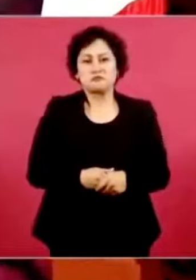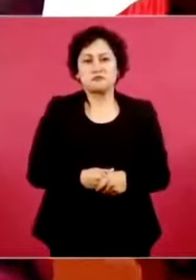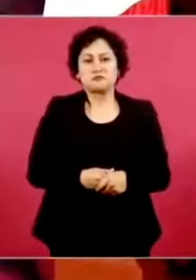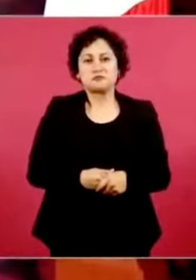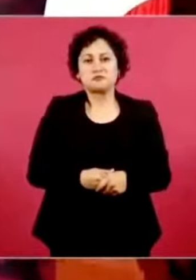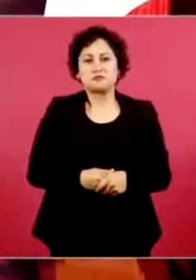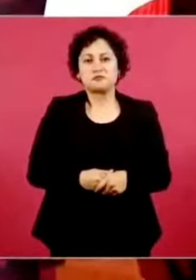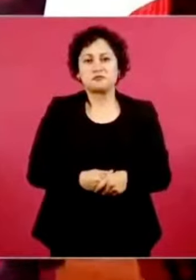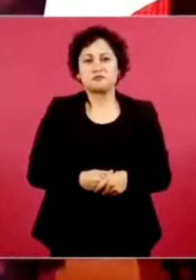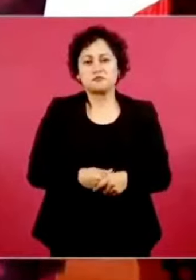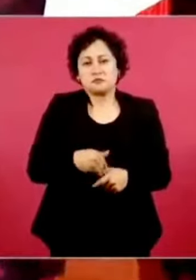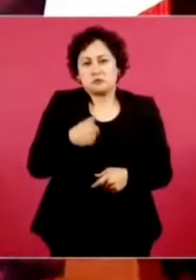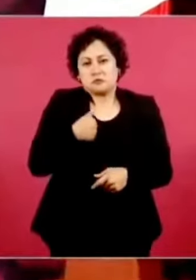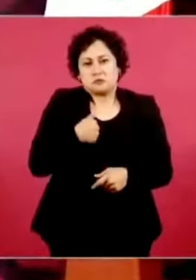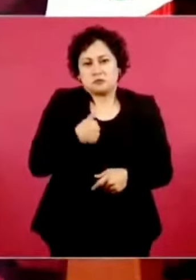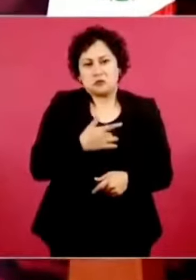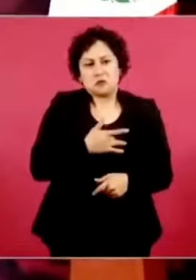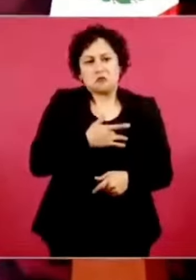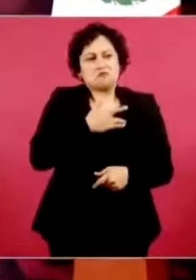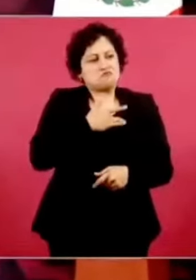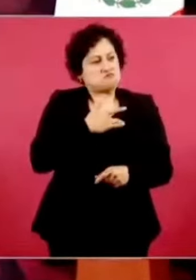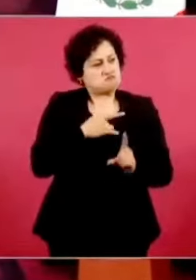Yo estoy optimista.